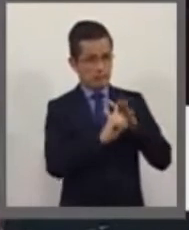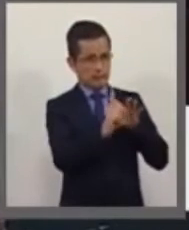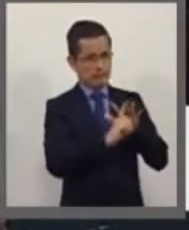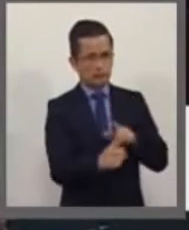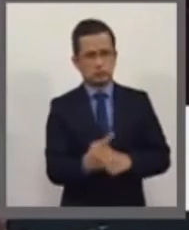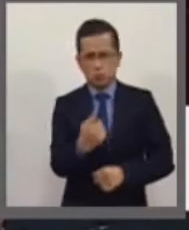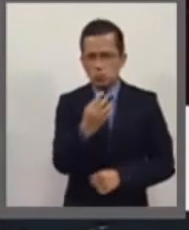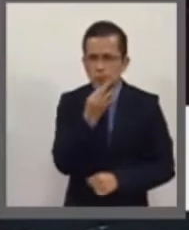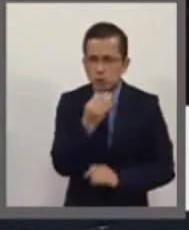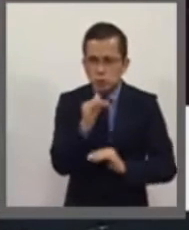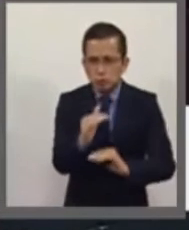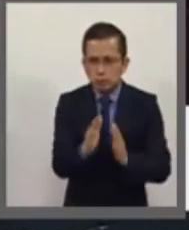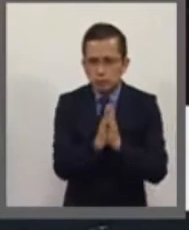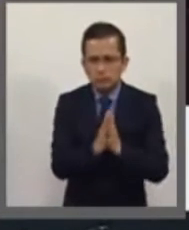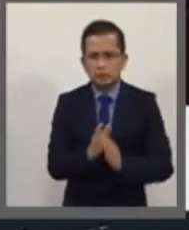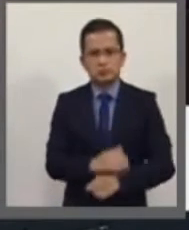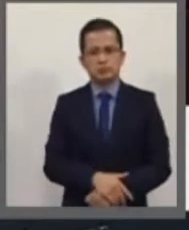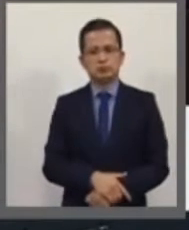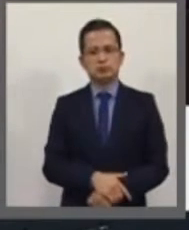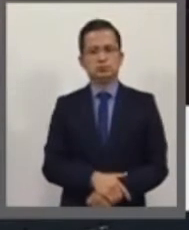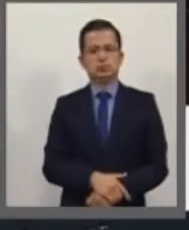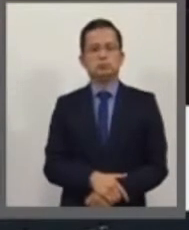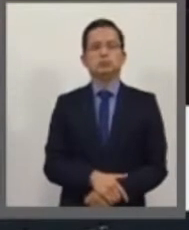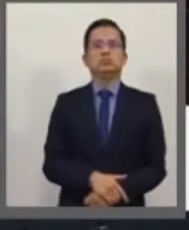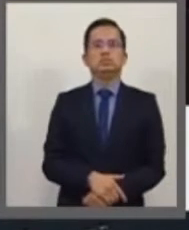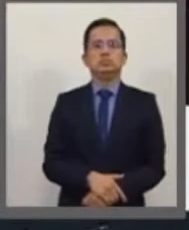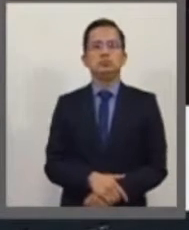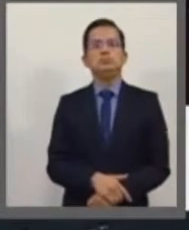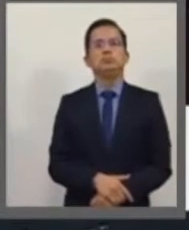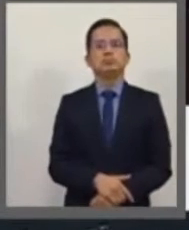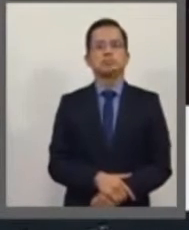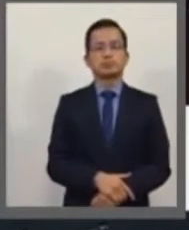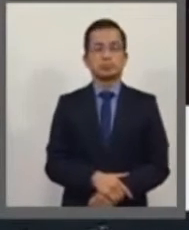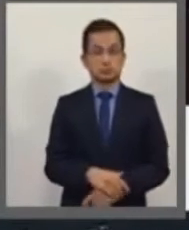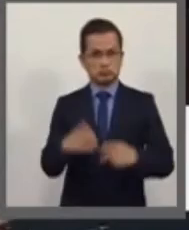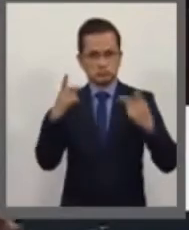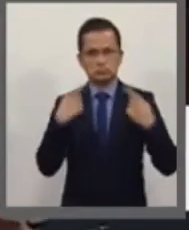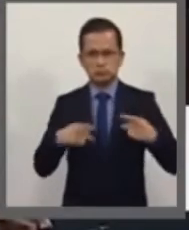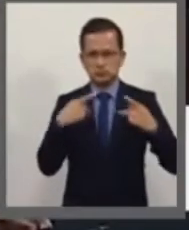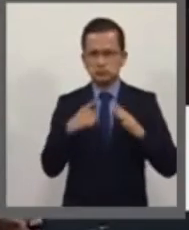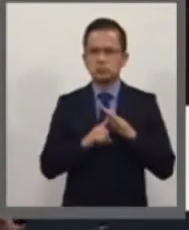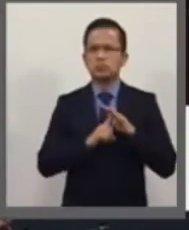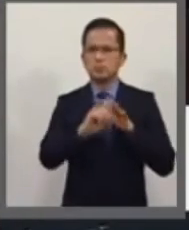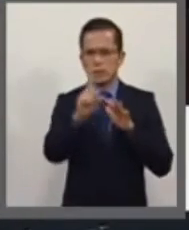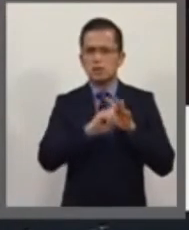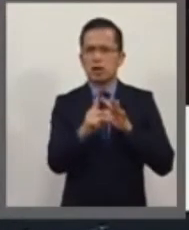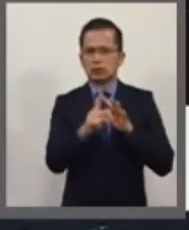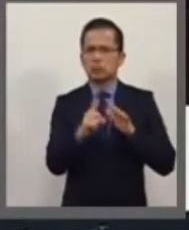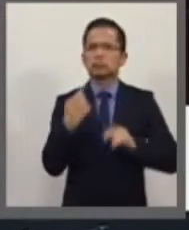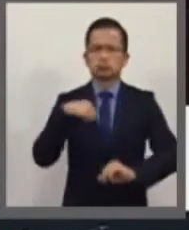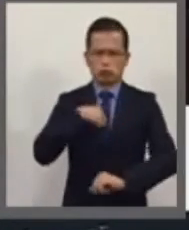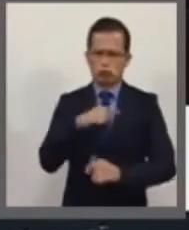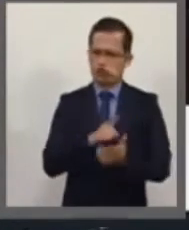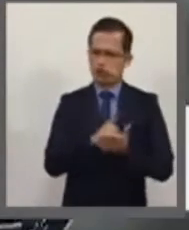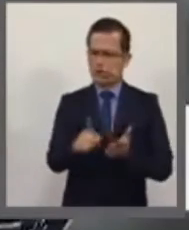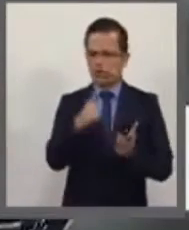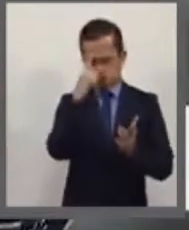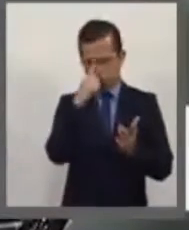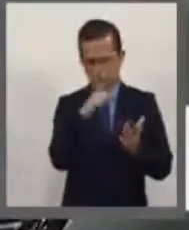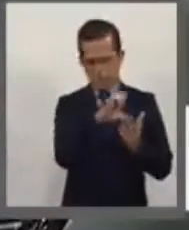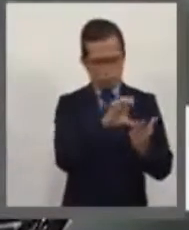En un minuto, por favor. Los migrantes tenemos derecho a gozar de todos los derechos que se reconocen en la